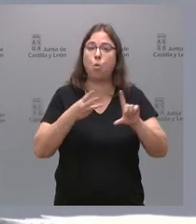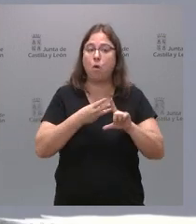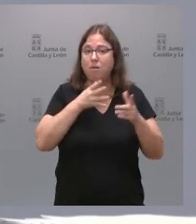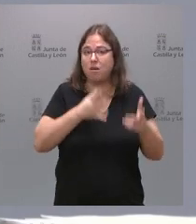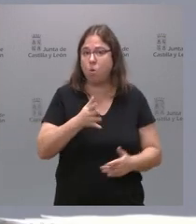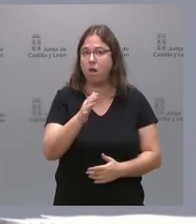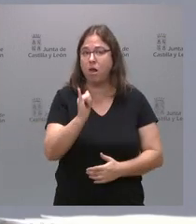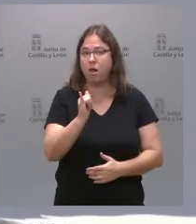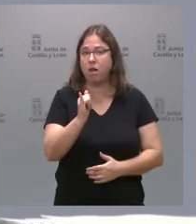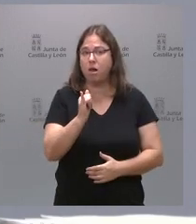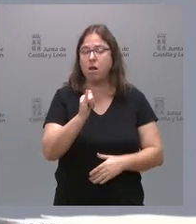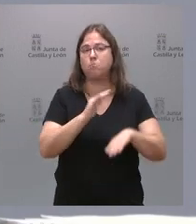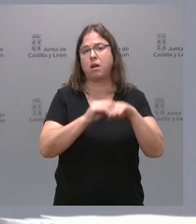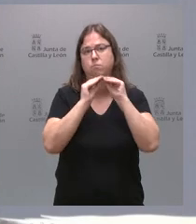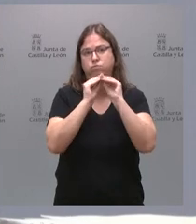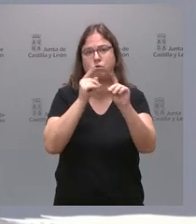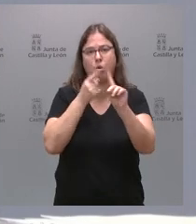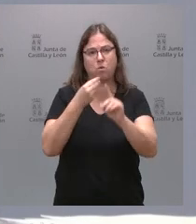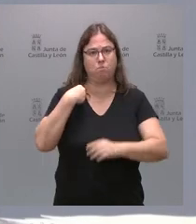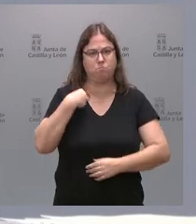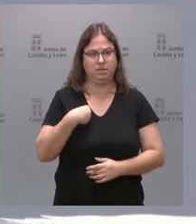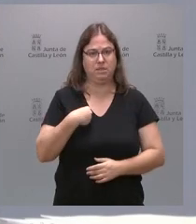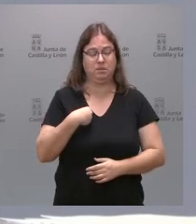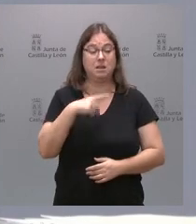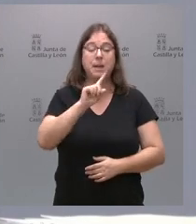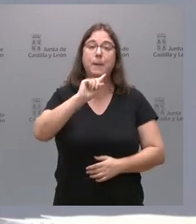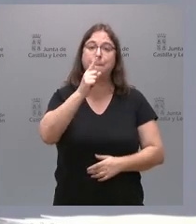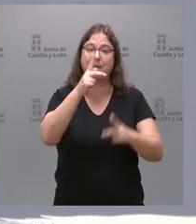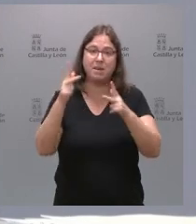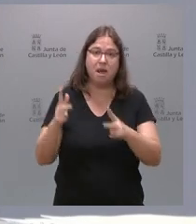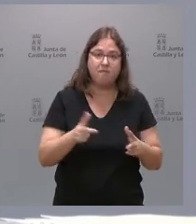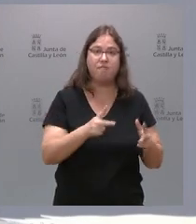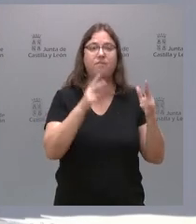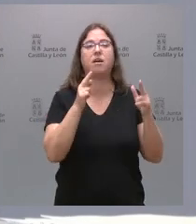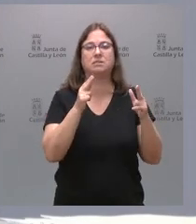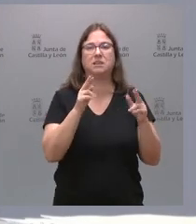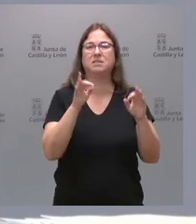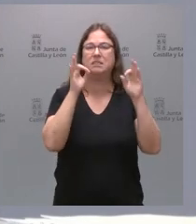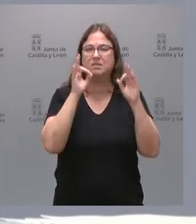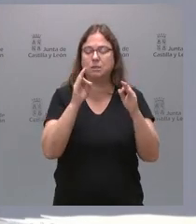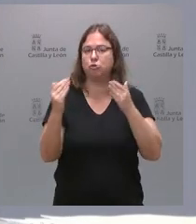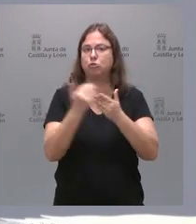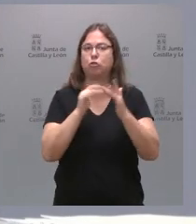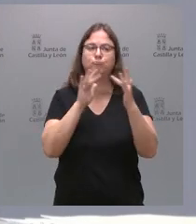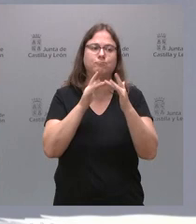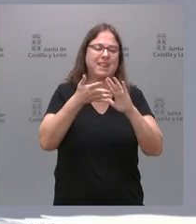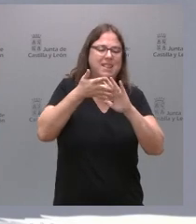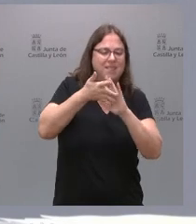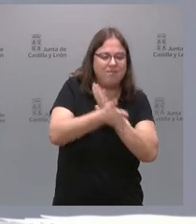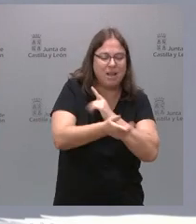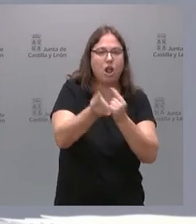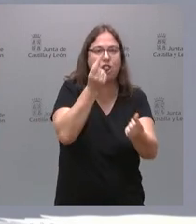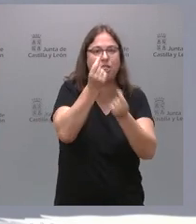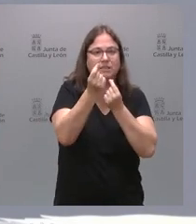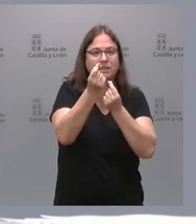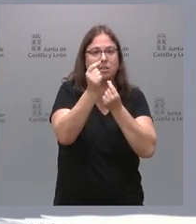disponibles para esa finalidad y por tanto en la primera fase estaremos fundamentalmente en todo lo que tiene que ver con la definición y en diseño